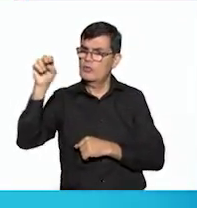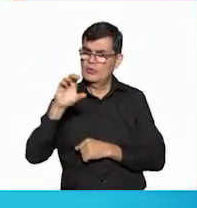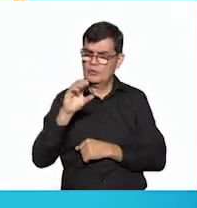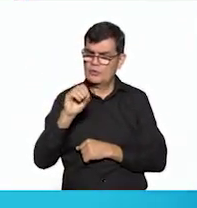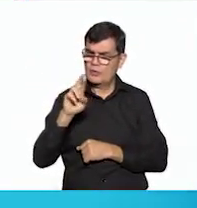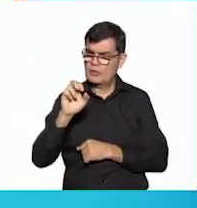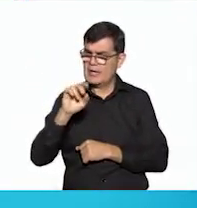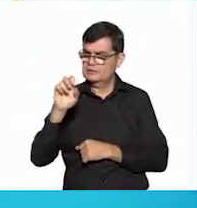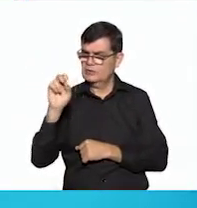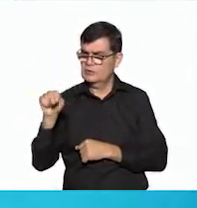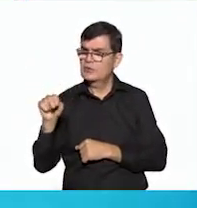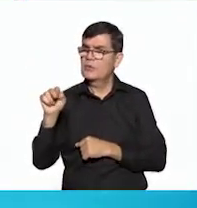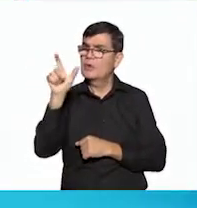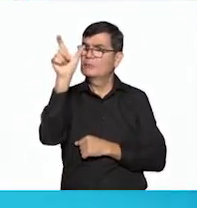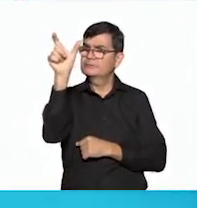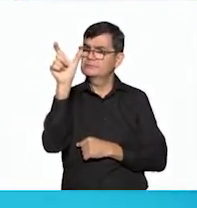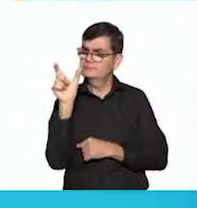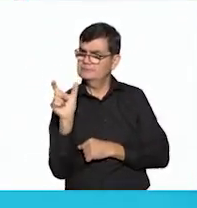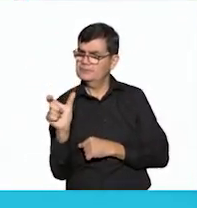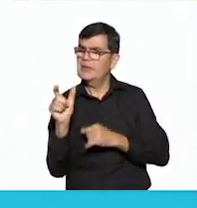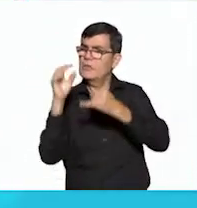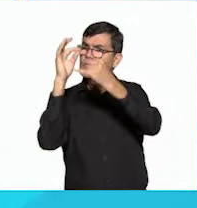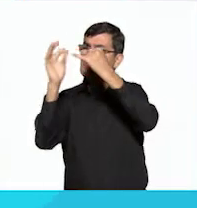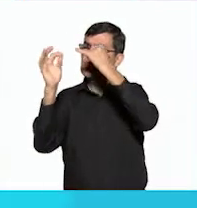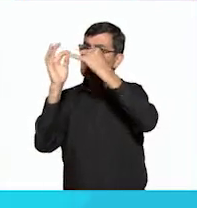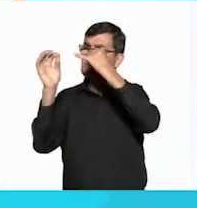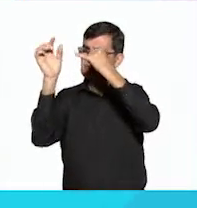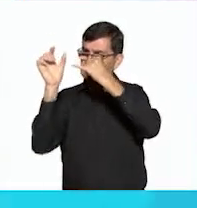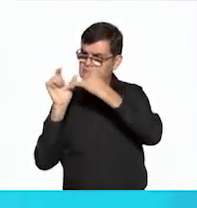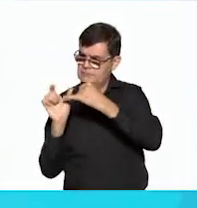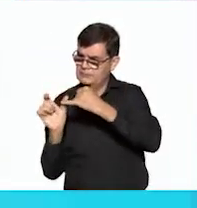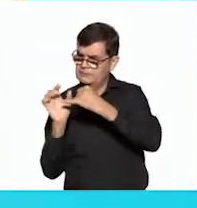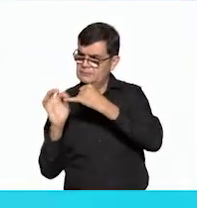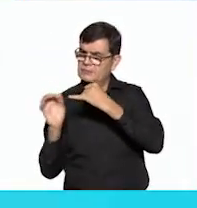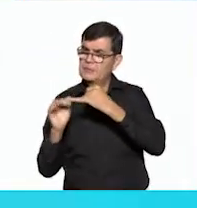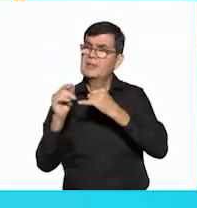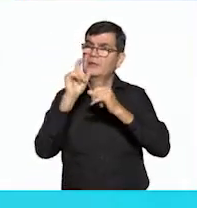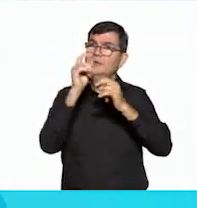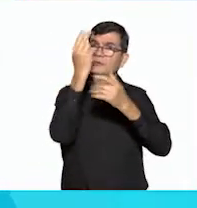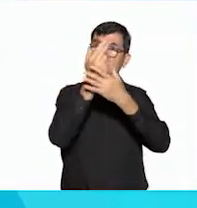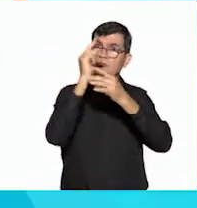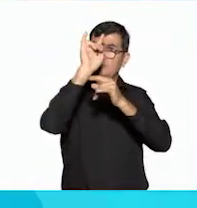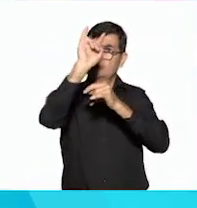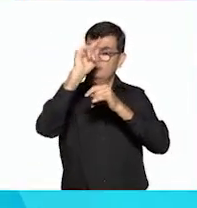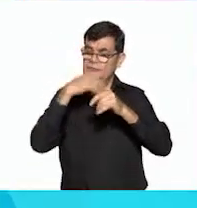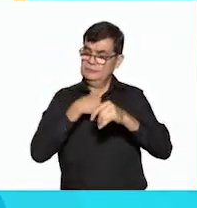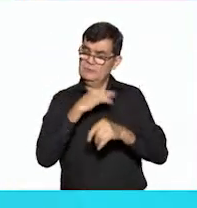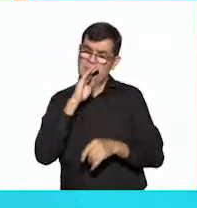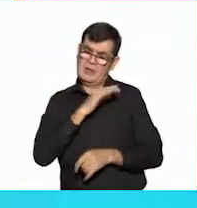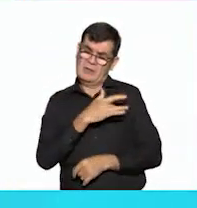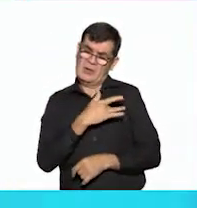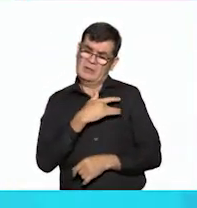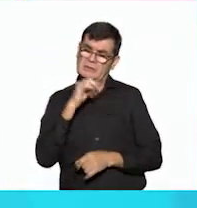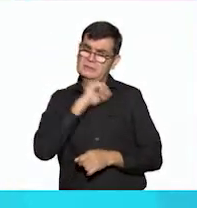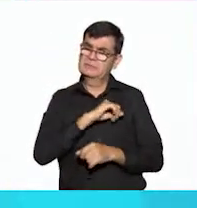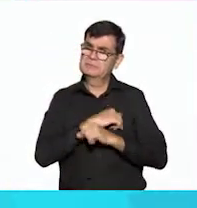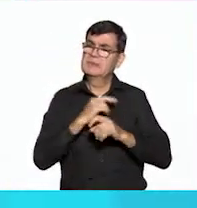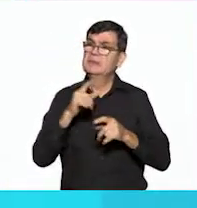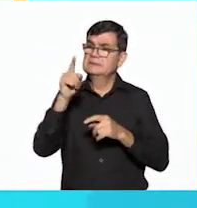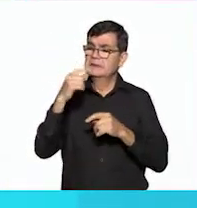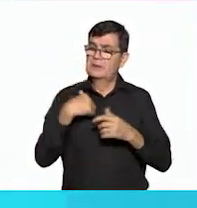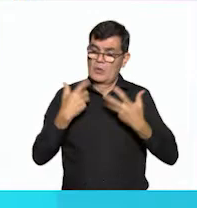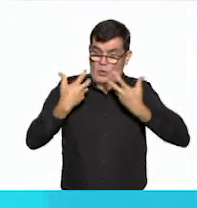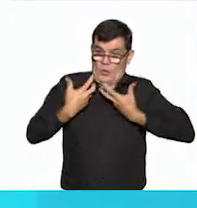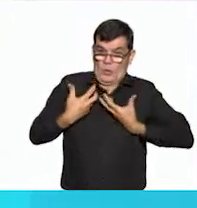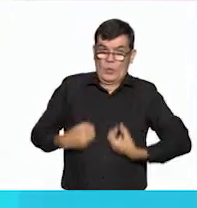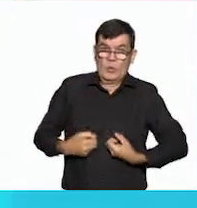corazón. Pintado en un cartelón, pobrecita de la tusa, le dio el mal del corazón. ¿Qué tal? Entonces se